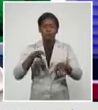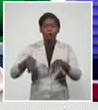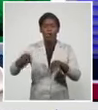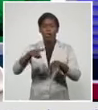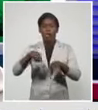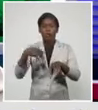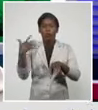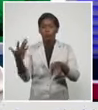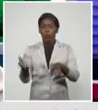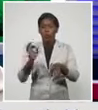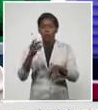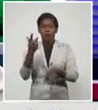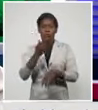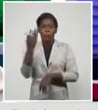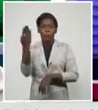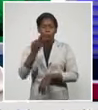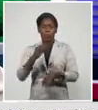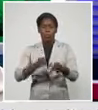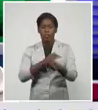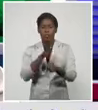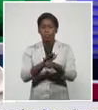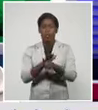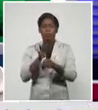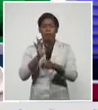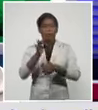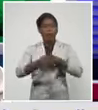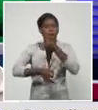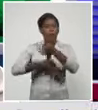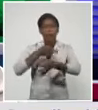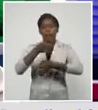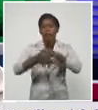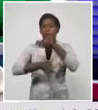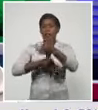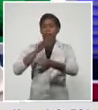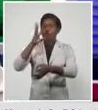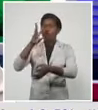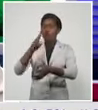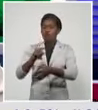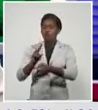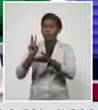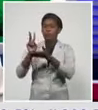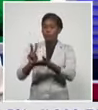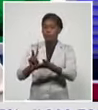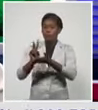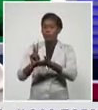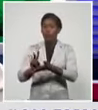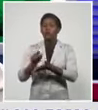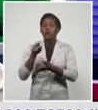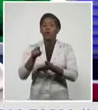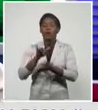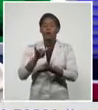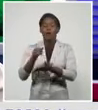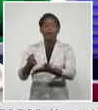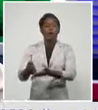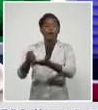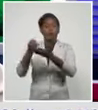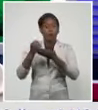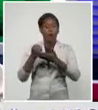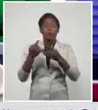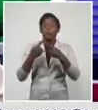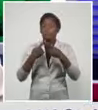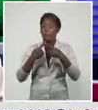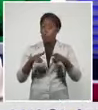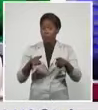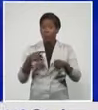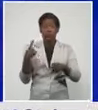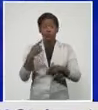tenemos de vacunados no permiten una protección que no sea esta que todos conocemos como